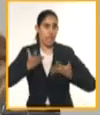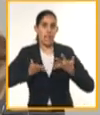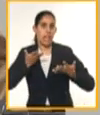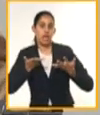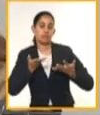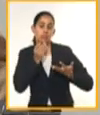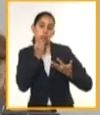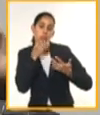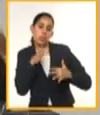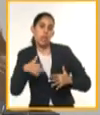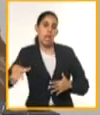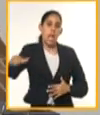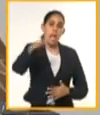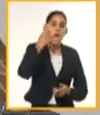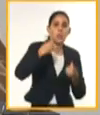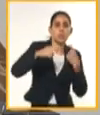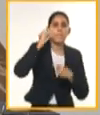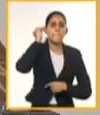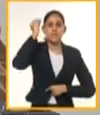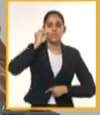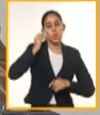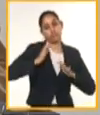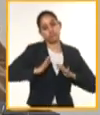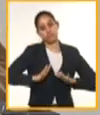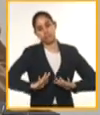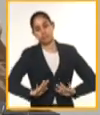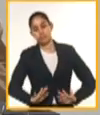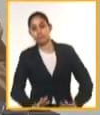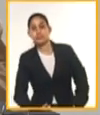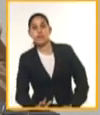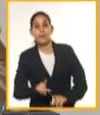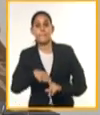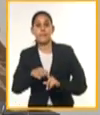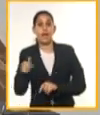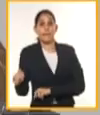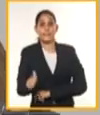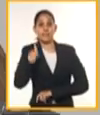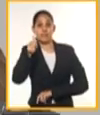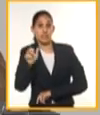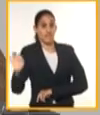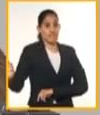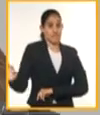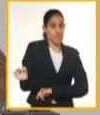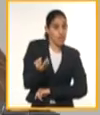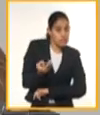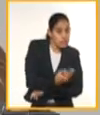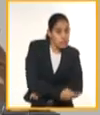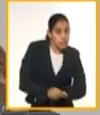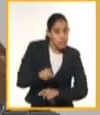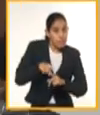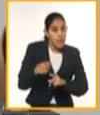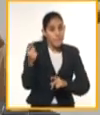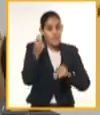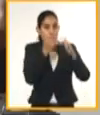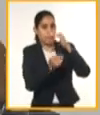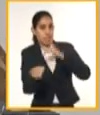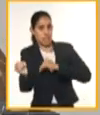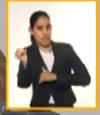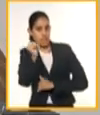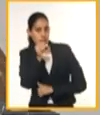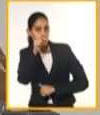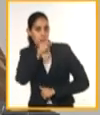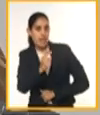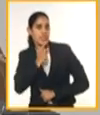Randy, porque recordemos que tanto Emmanuel Macron, el presidente francés como el primer ministro británico, que lo acabas